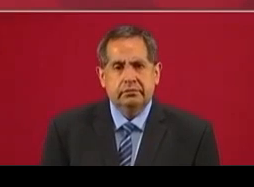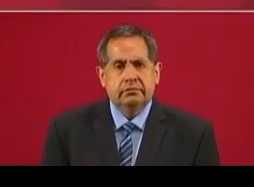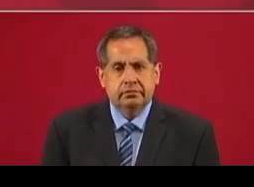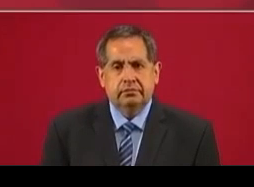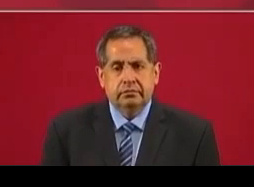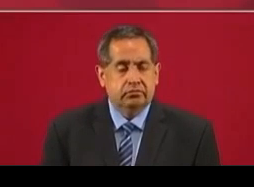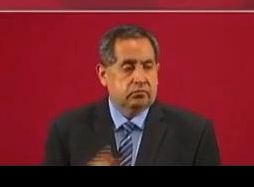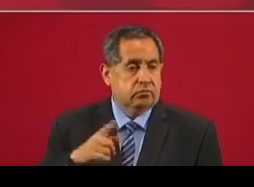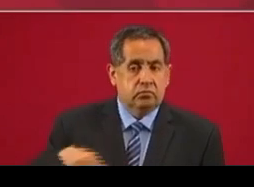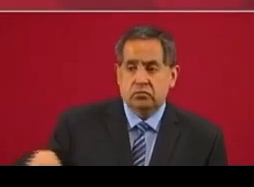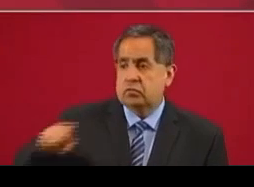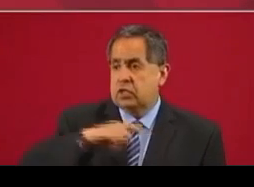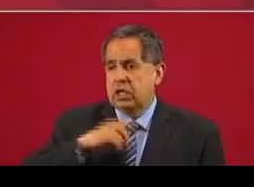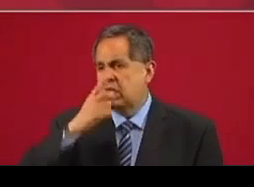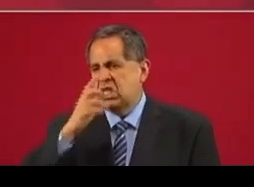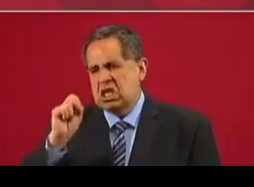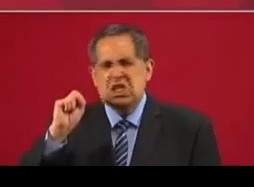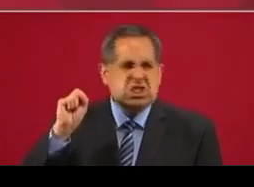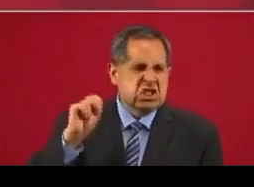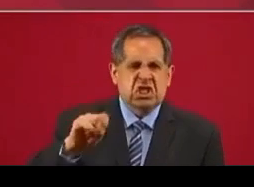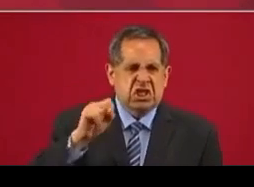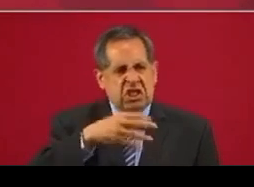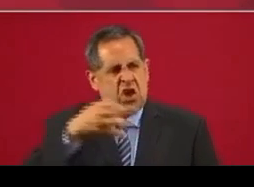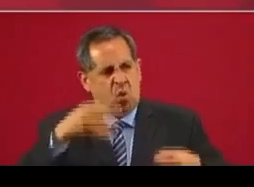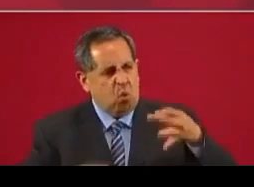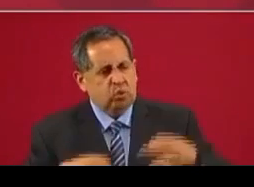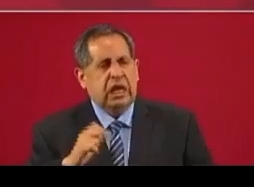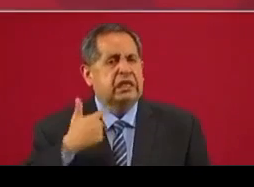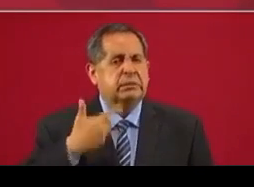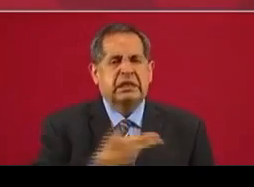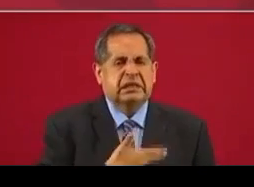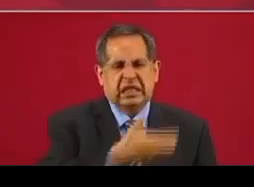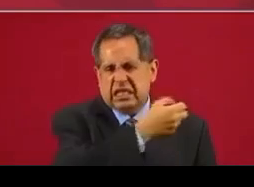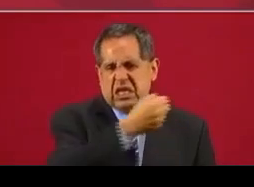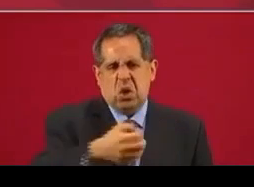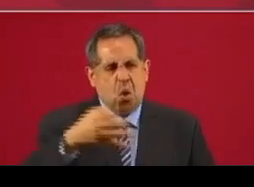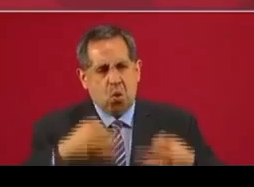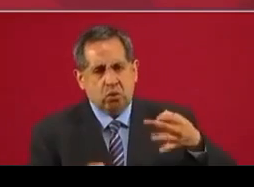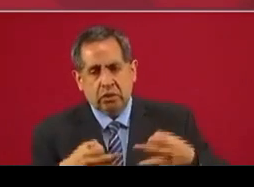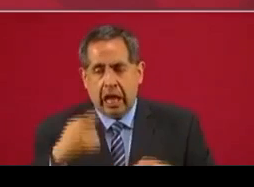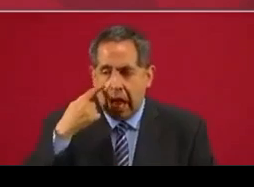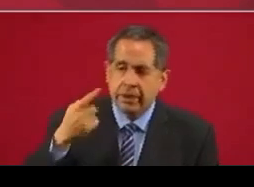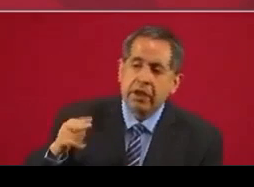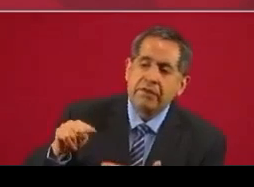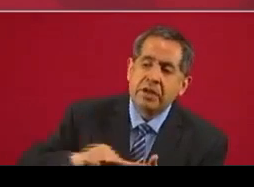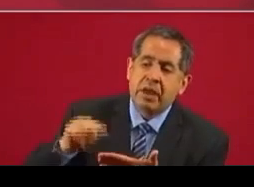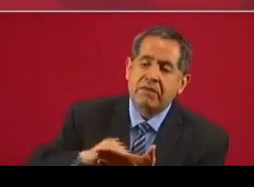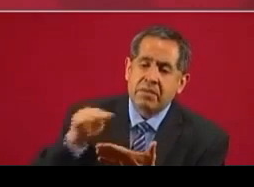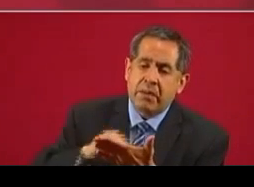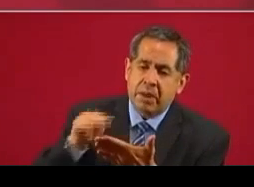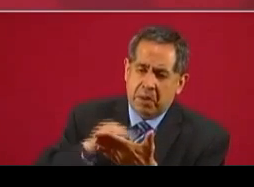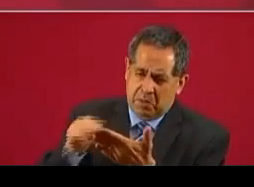que están a favor de juzgar a los expresidentes de reunir las firmas